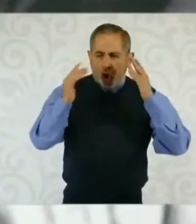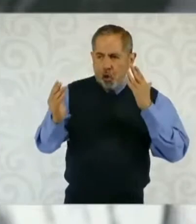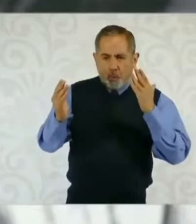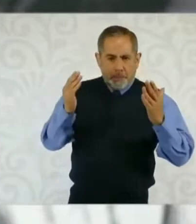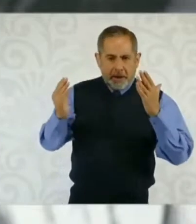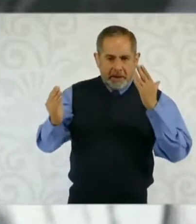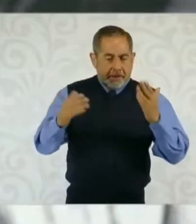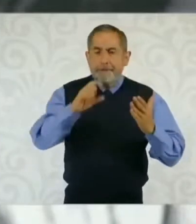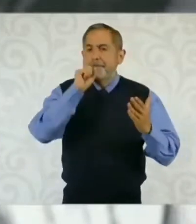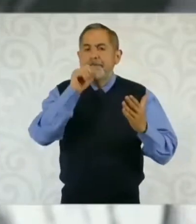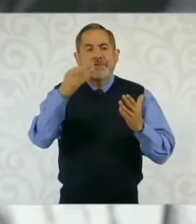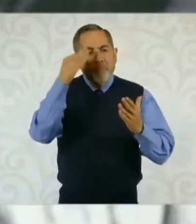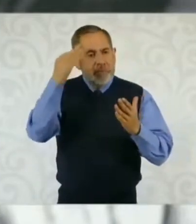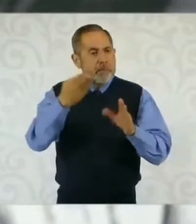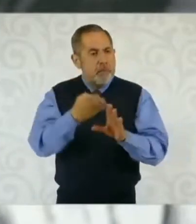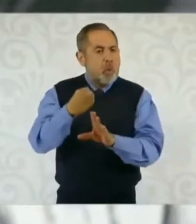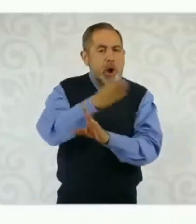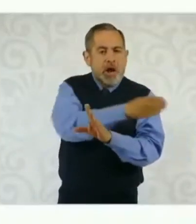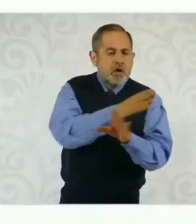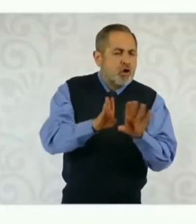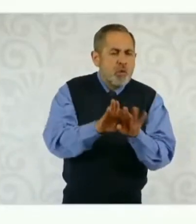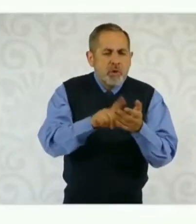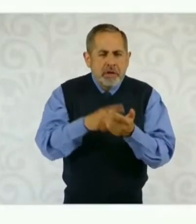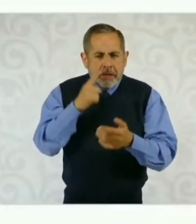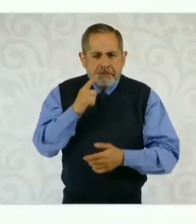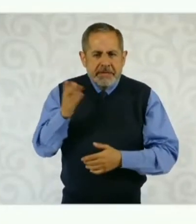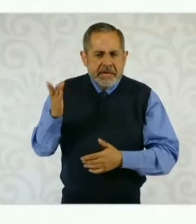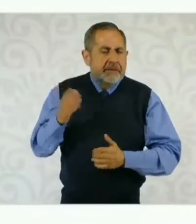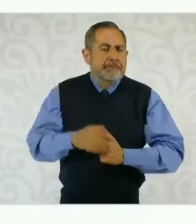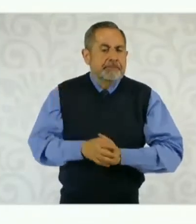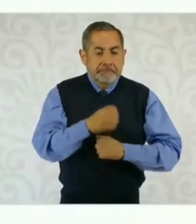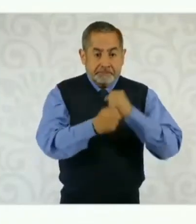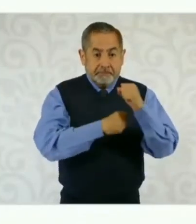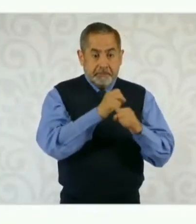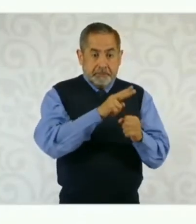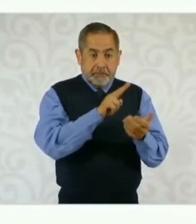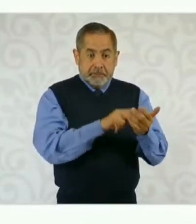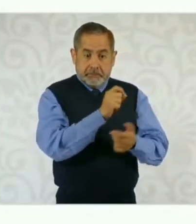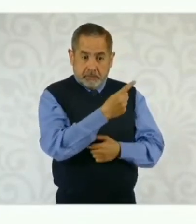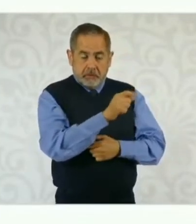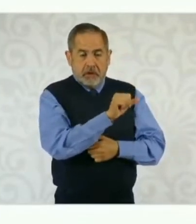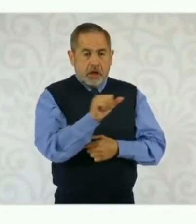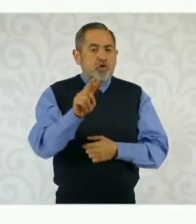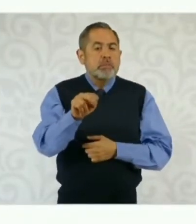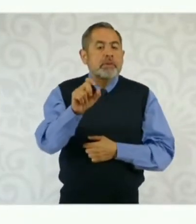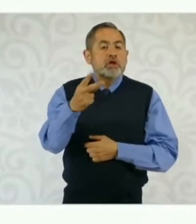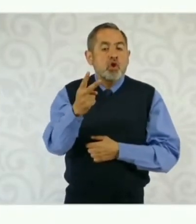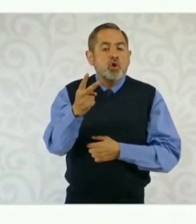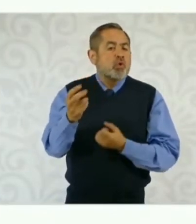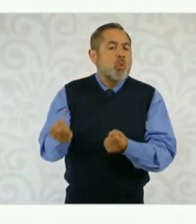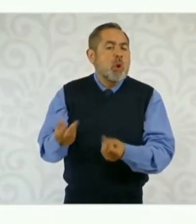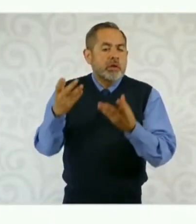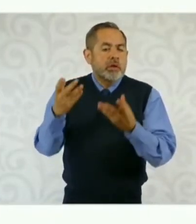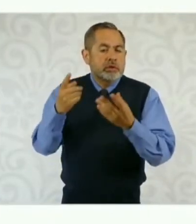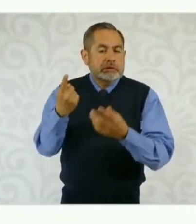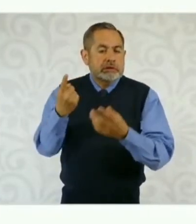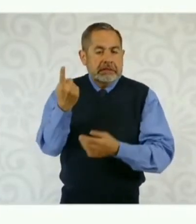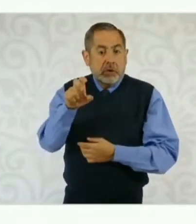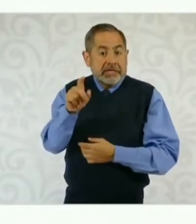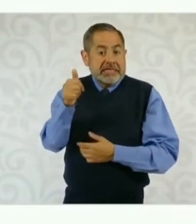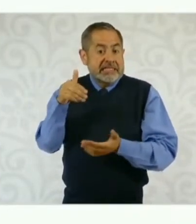comparados con los mismos periodos en años anteriores. En 2021 y 2022 teníamos